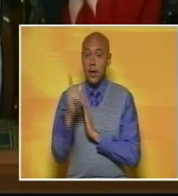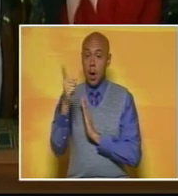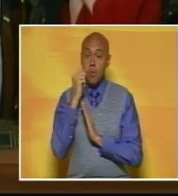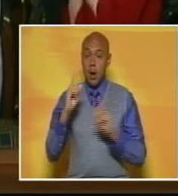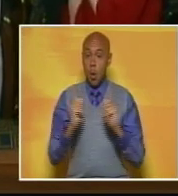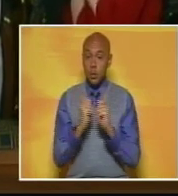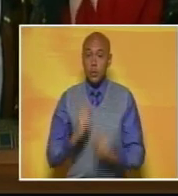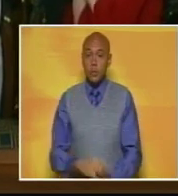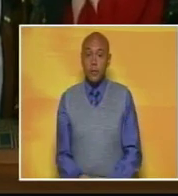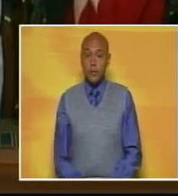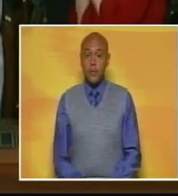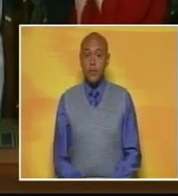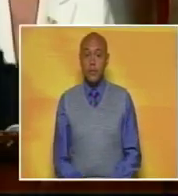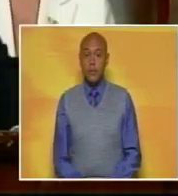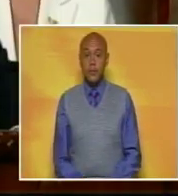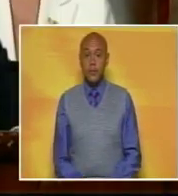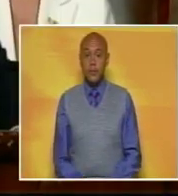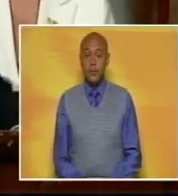alocución.